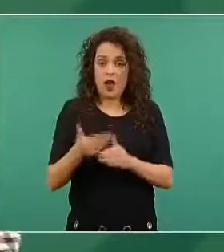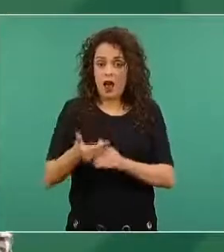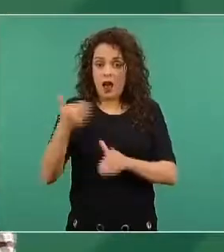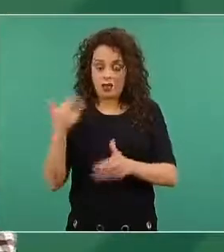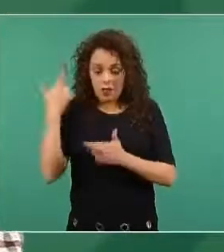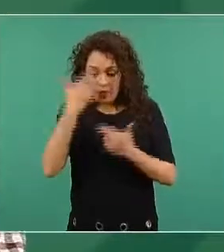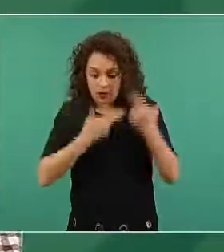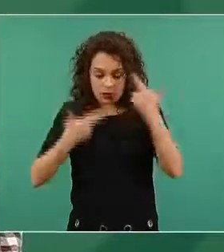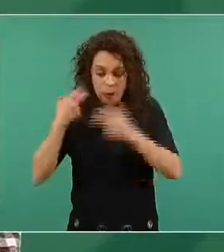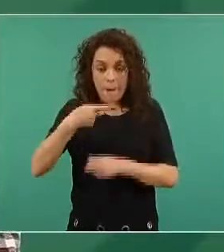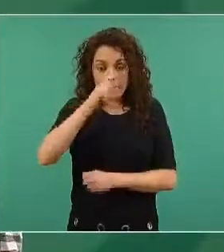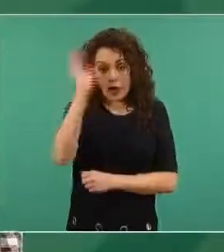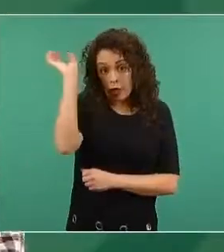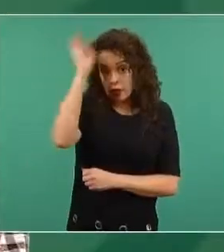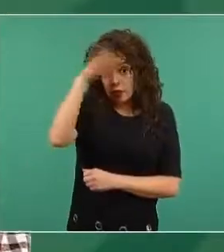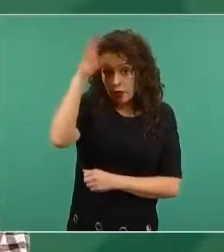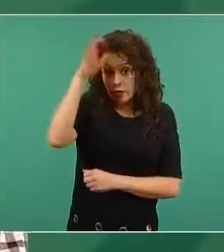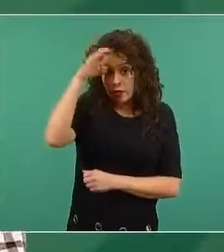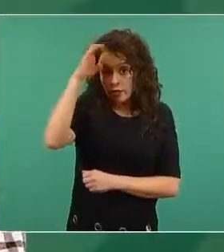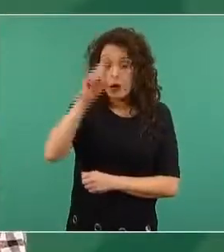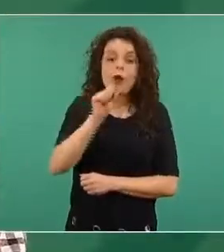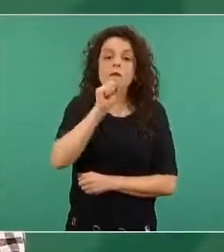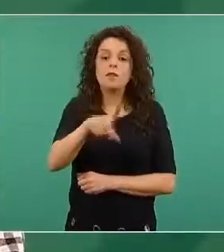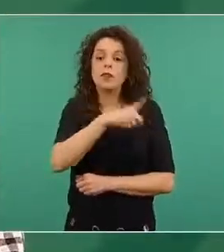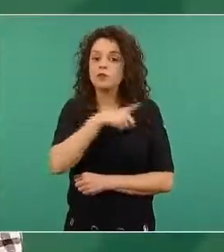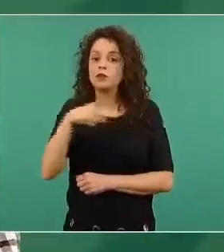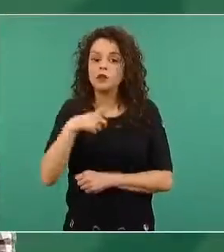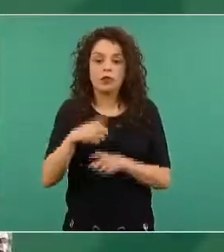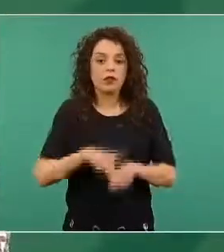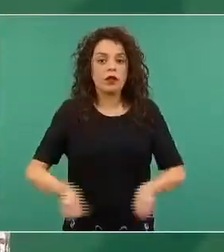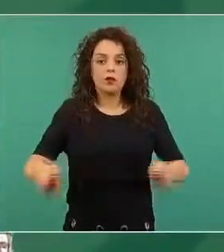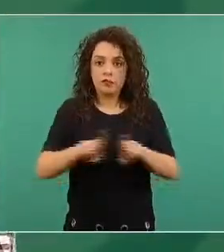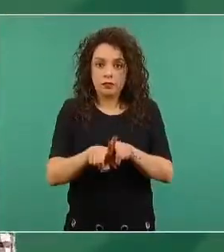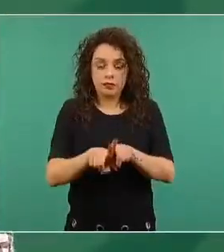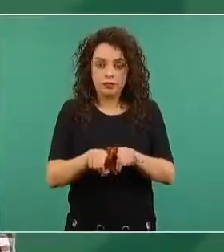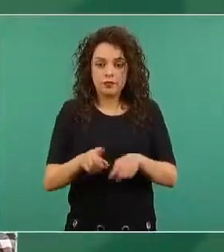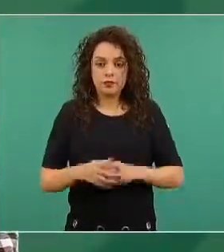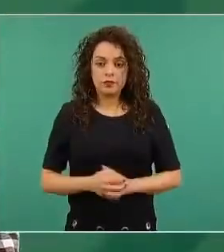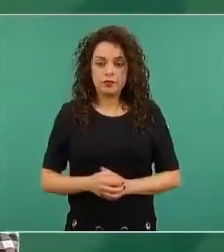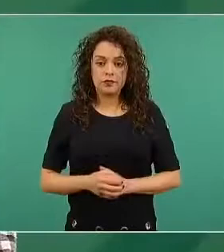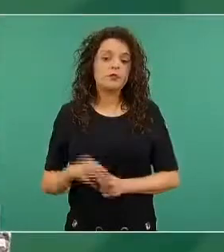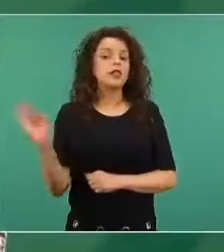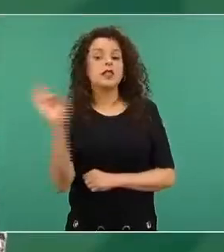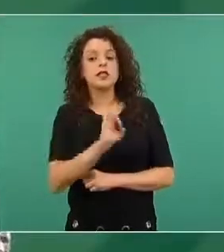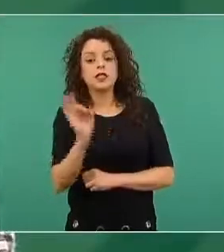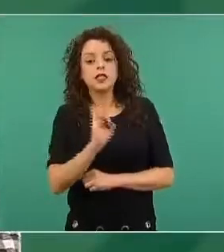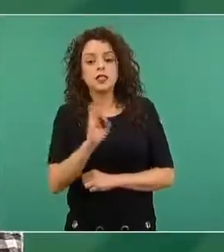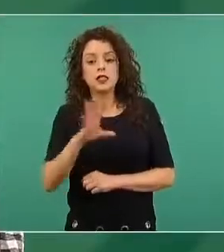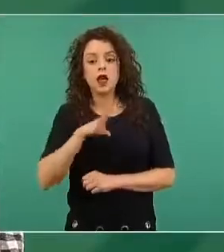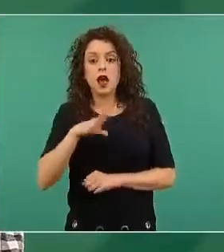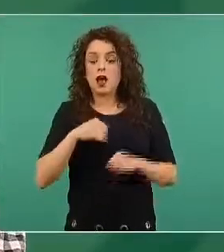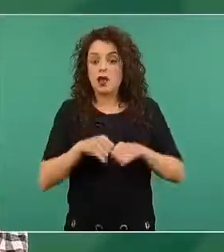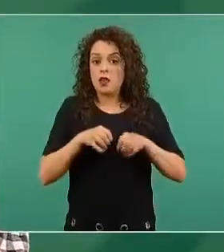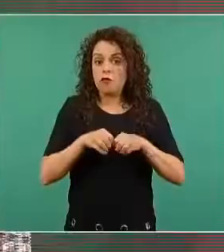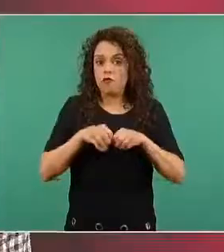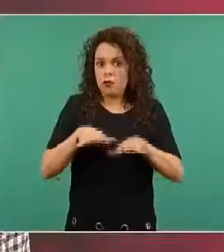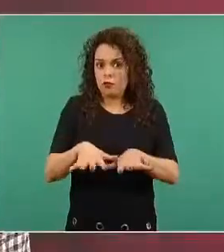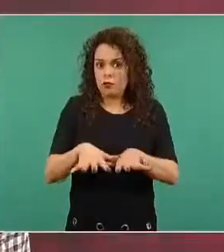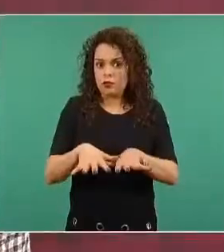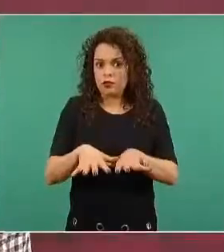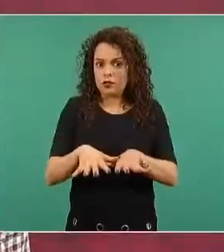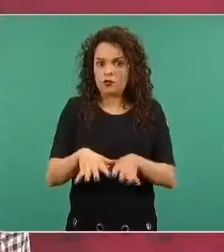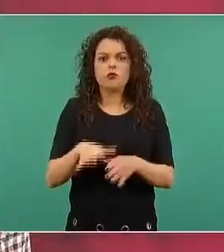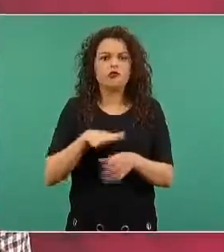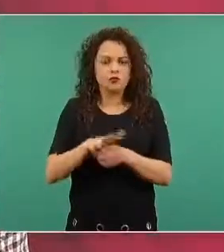estándares científicos tienen que ser los mismos. Y si en algún momento existiera información